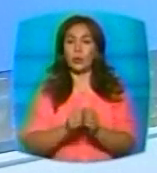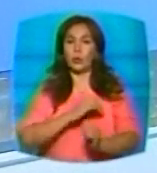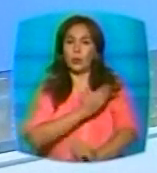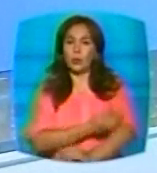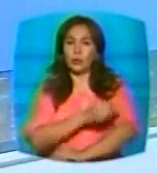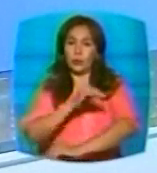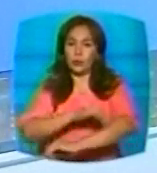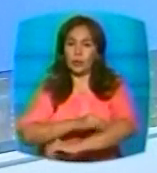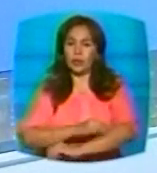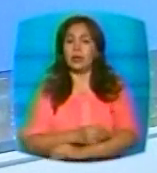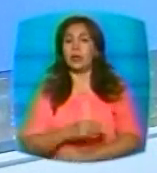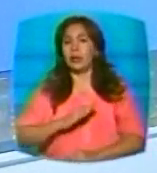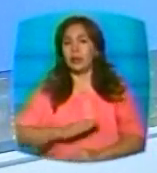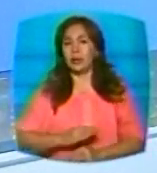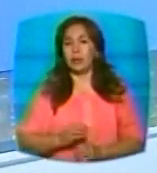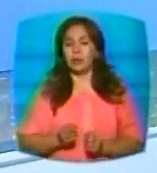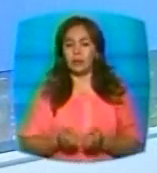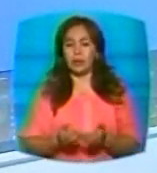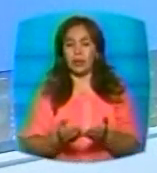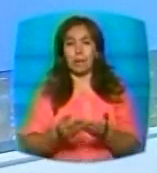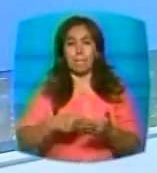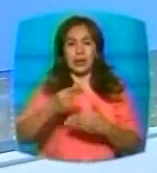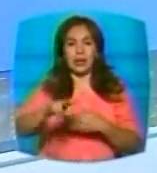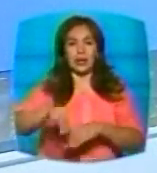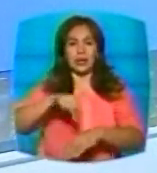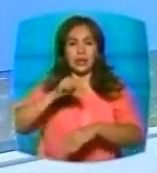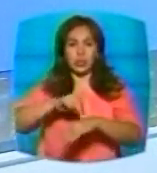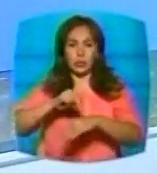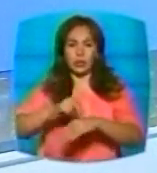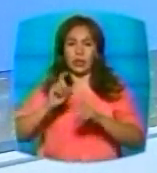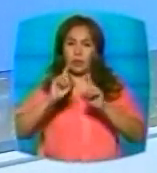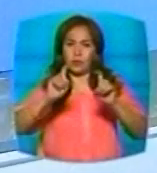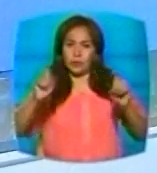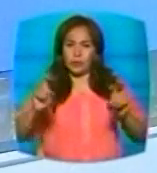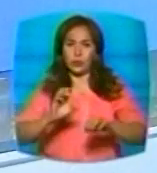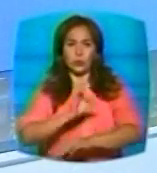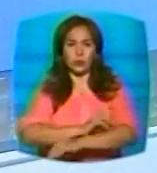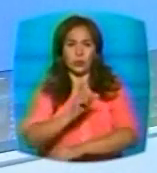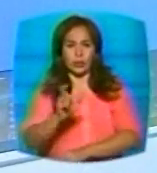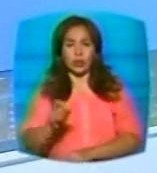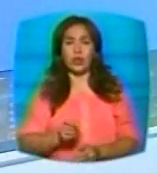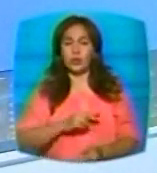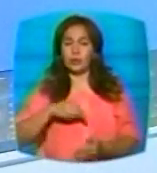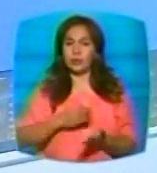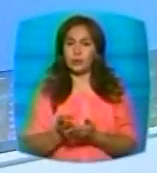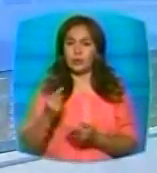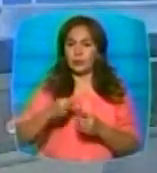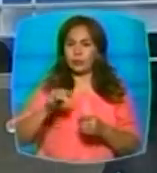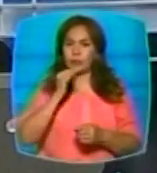Poder Moral en la cual estaban lanzando el Plan Nacional de Formación Ciudadana. Nosotros seguimos con otras noticias.